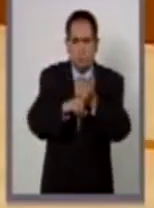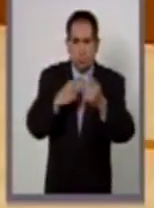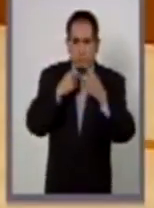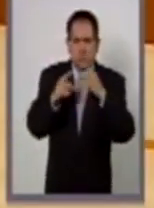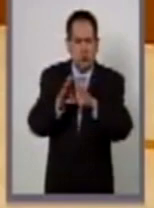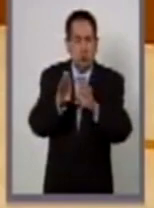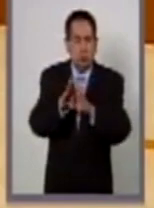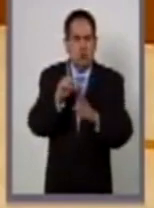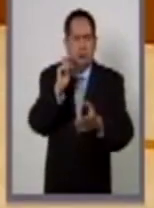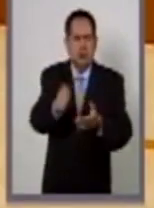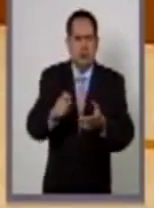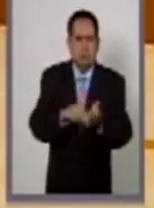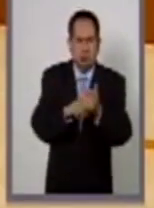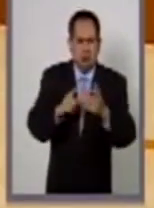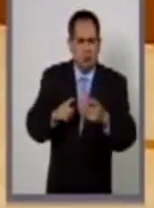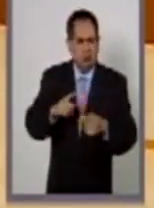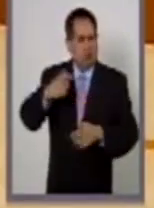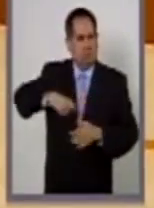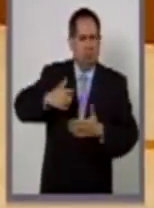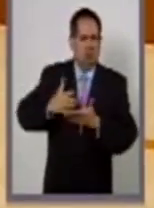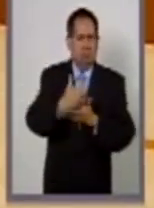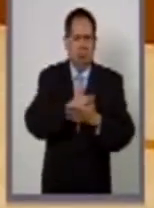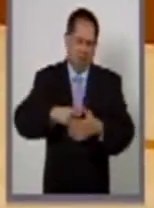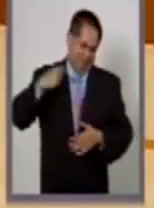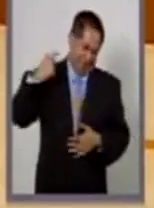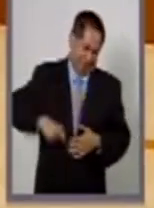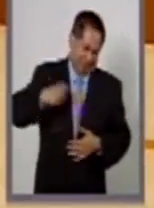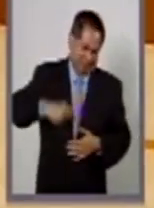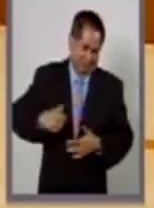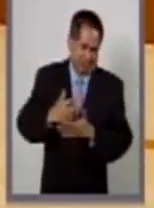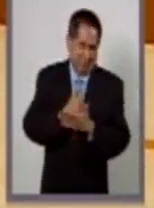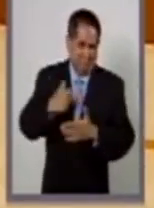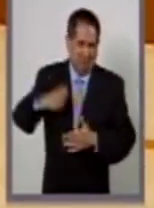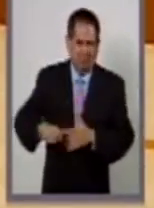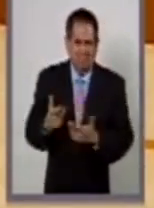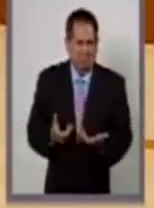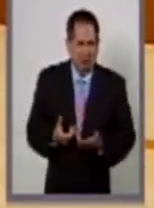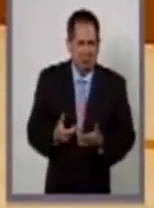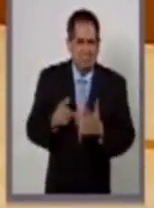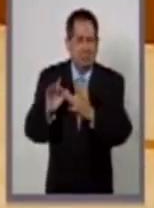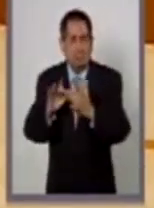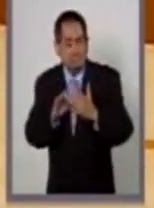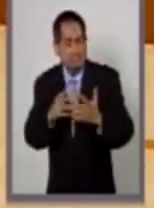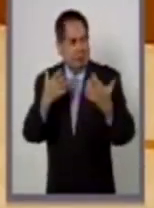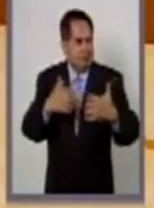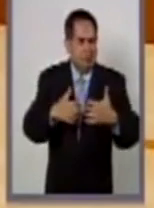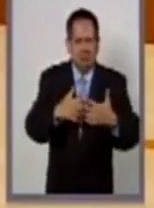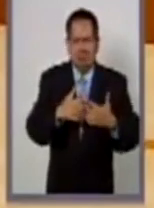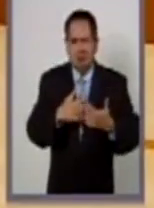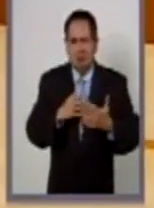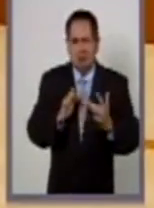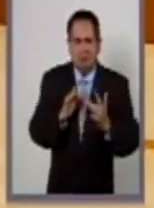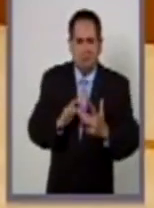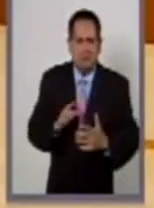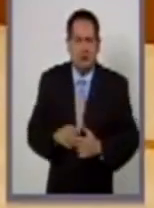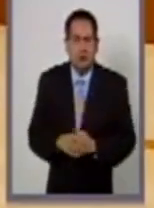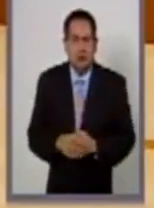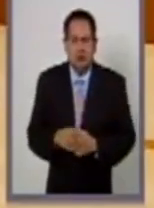conformen con hacerse muy ricos, muy, muy ricos, muy, los contratos y las empresas.